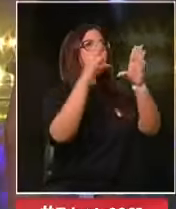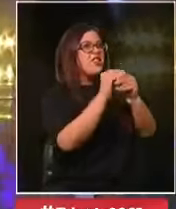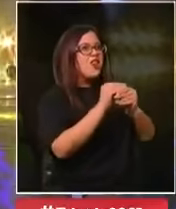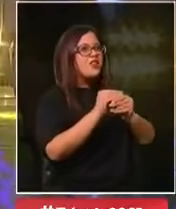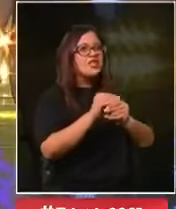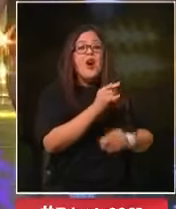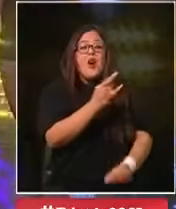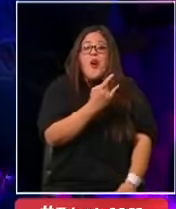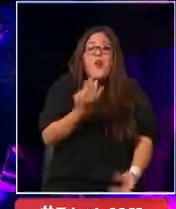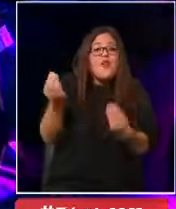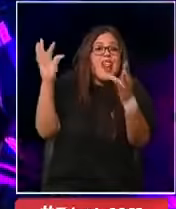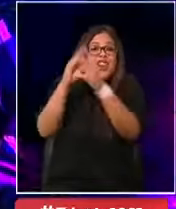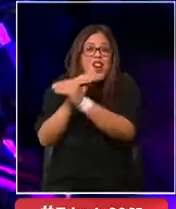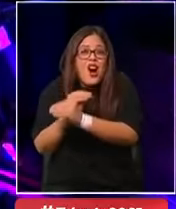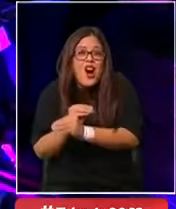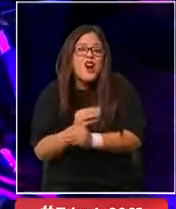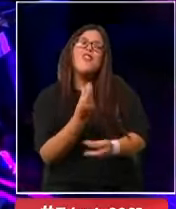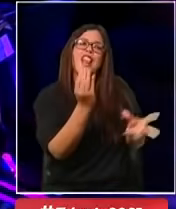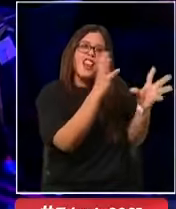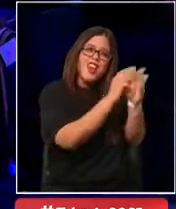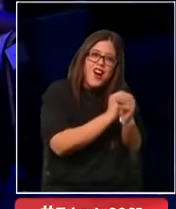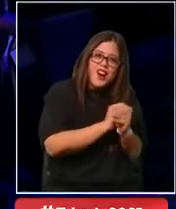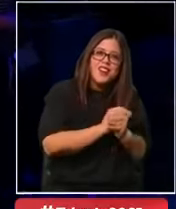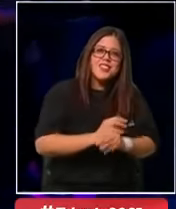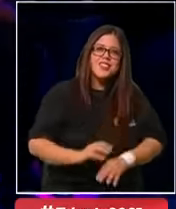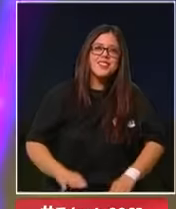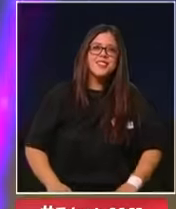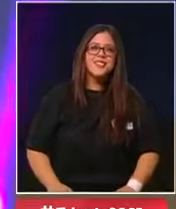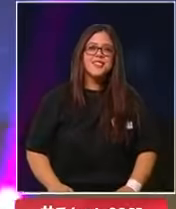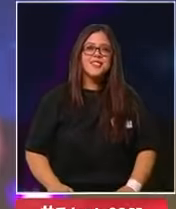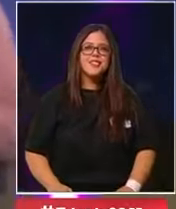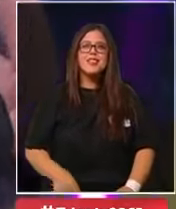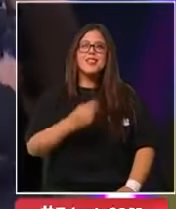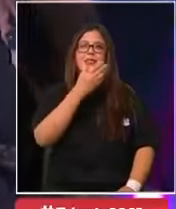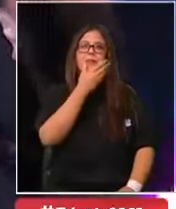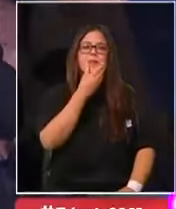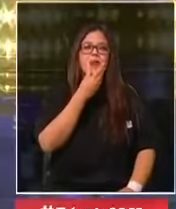Boa noite! Boa noite! Hermosa, Ceci!